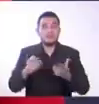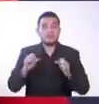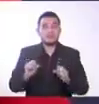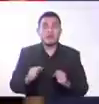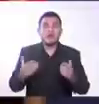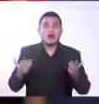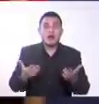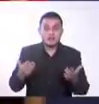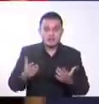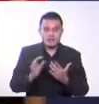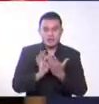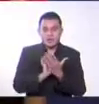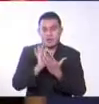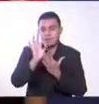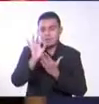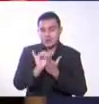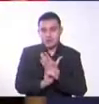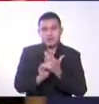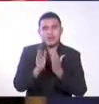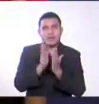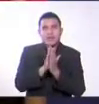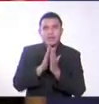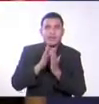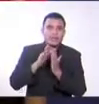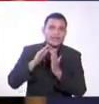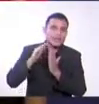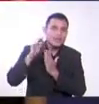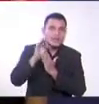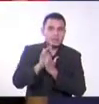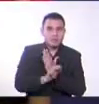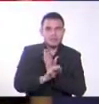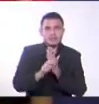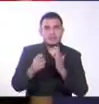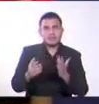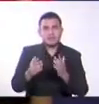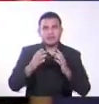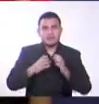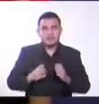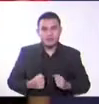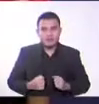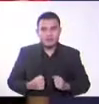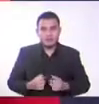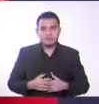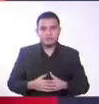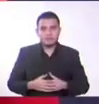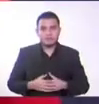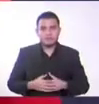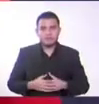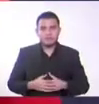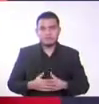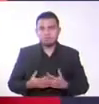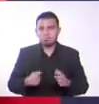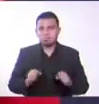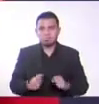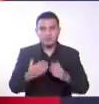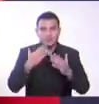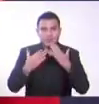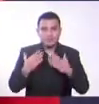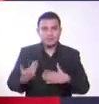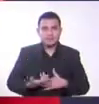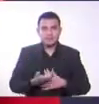los proyectos y planes que están en el Estado como tal, ¿verdad? Algo que podríamos mencionar, por